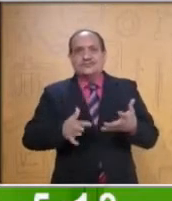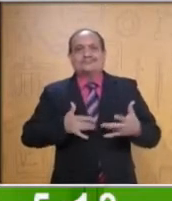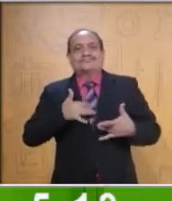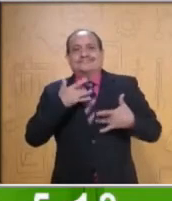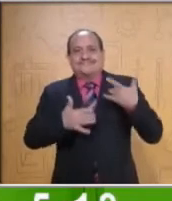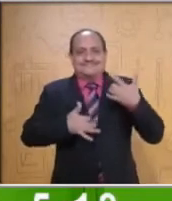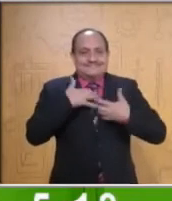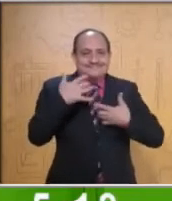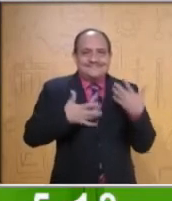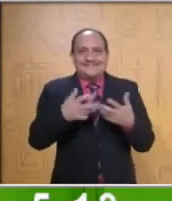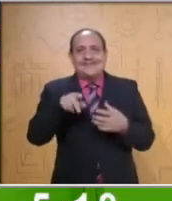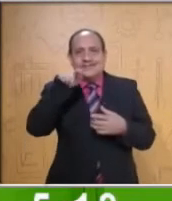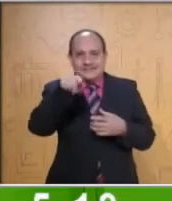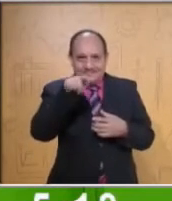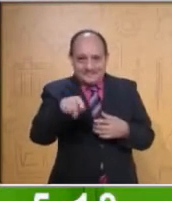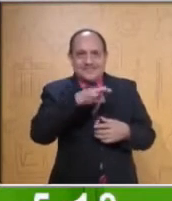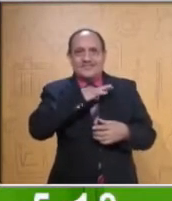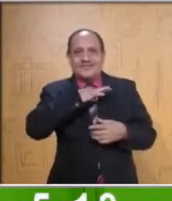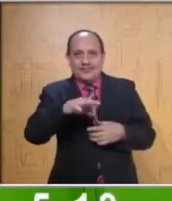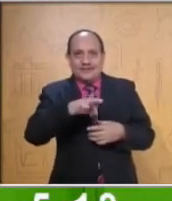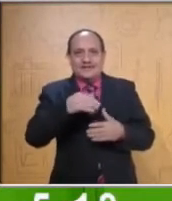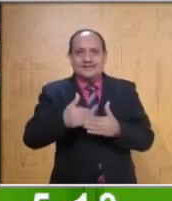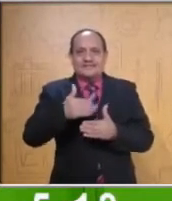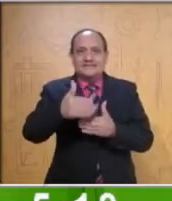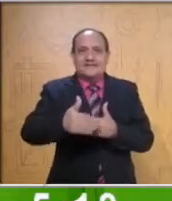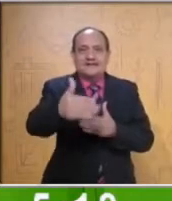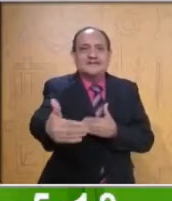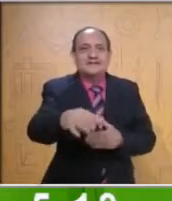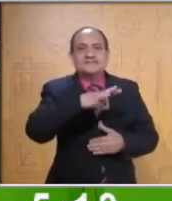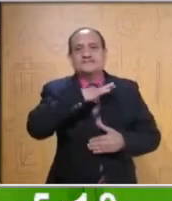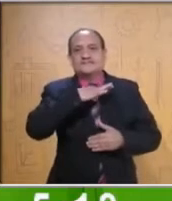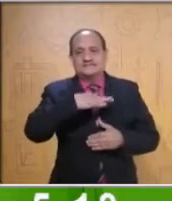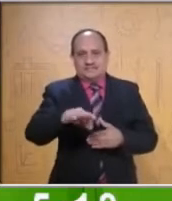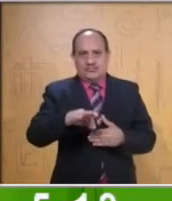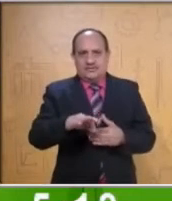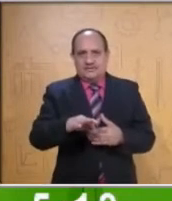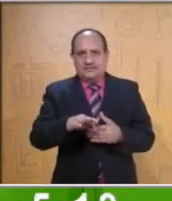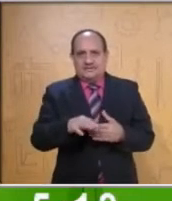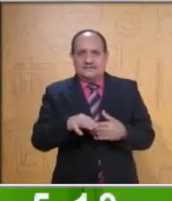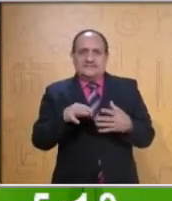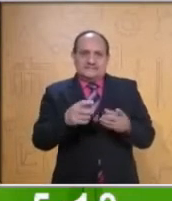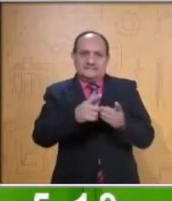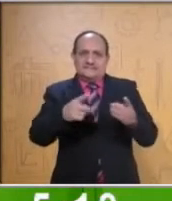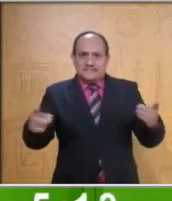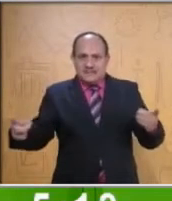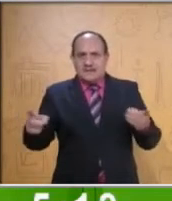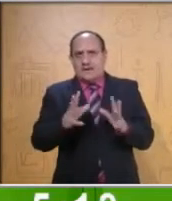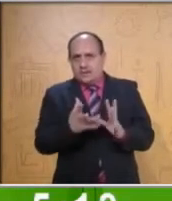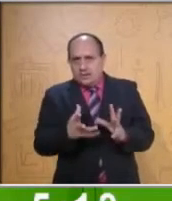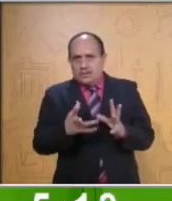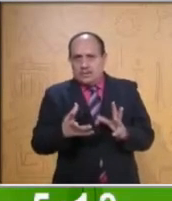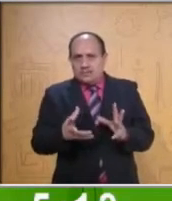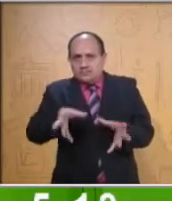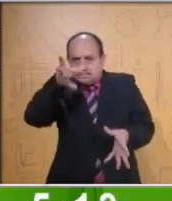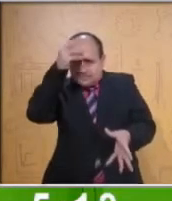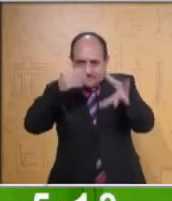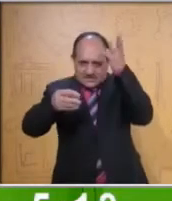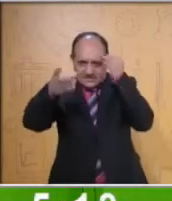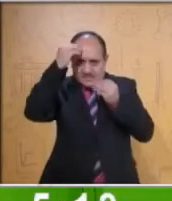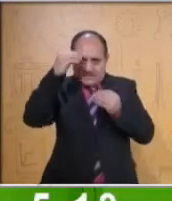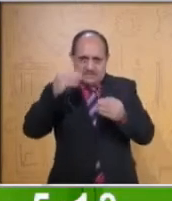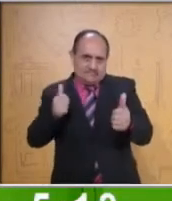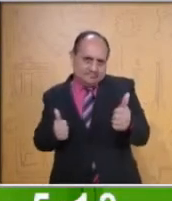entusiasmo para que ustedes puedan avanzar y puedan desarrollar una situación académica